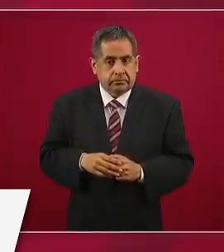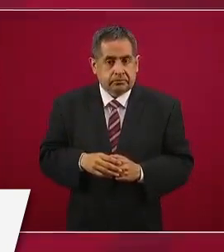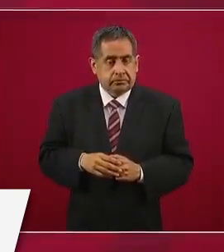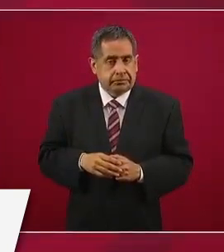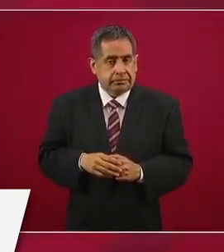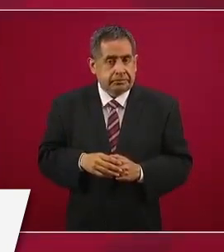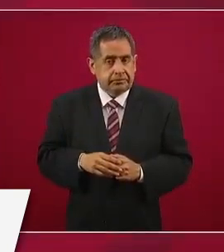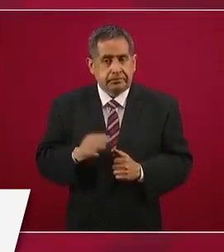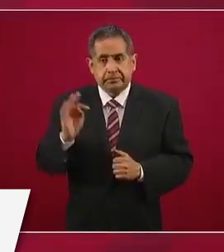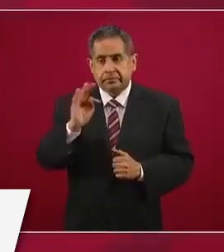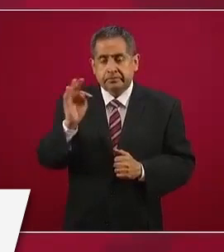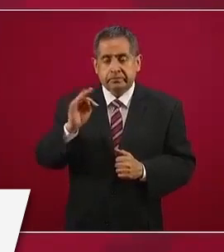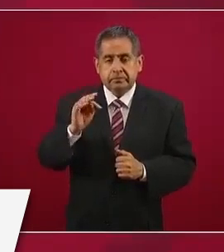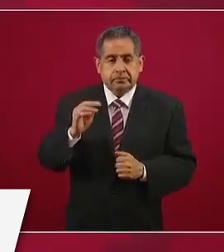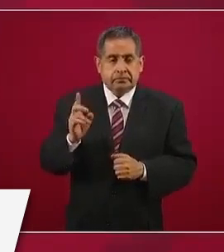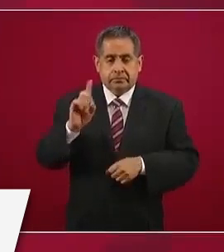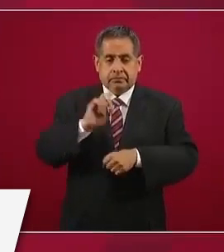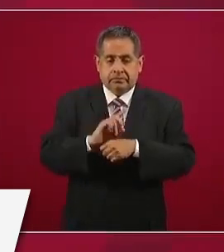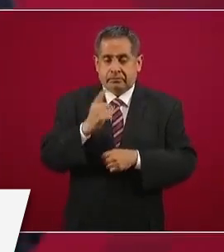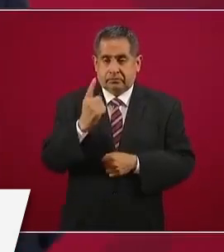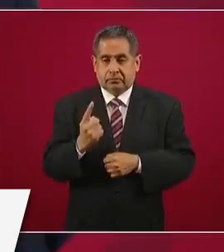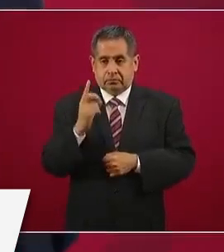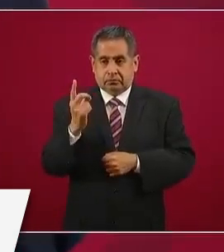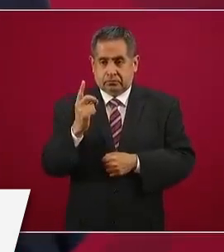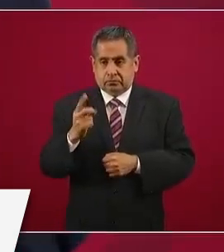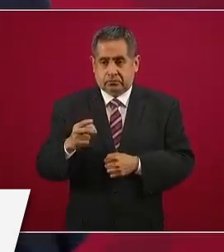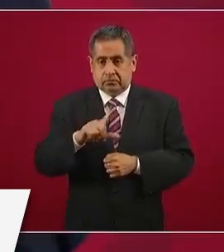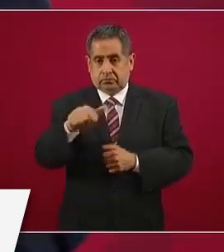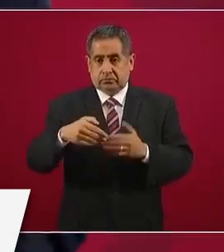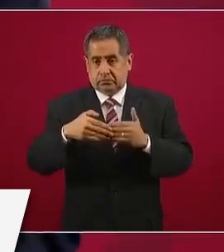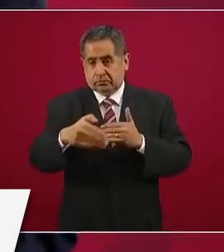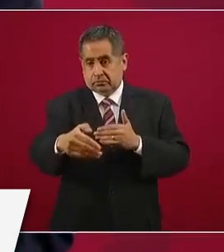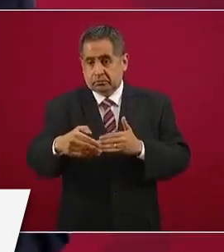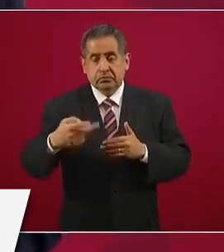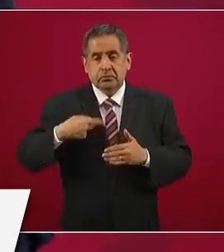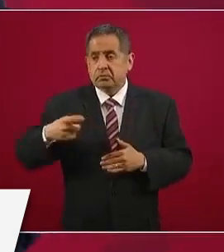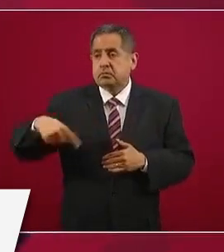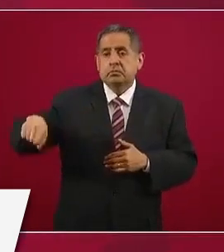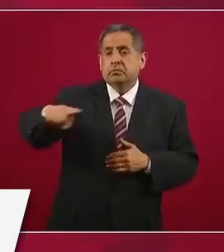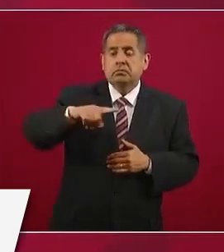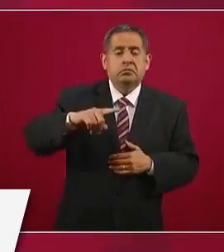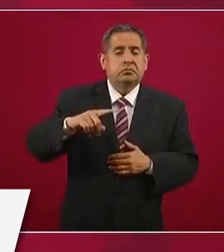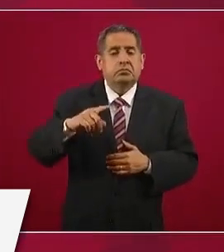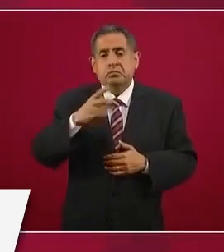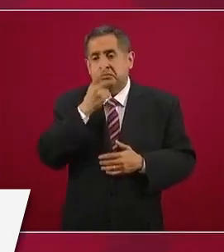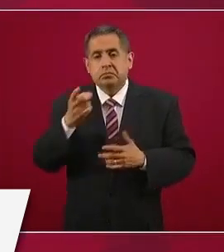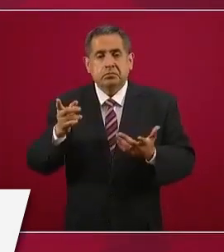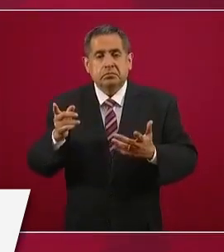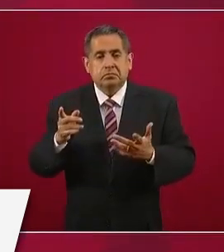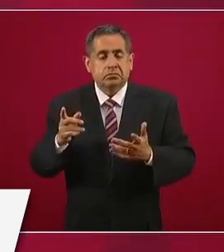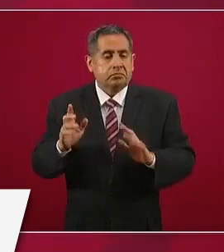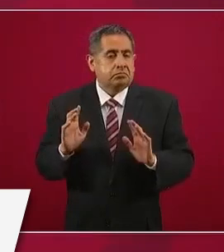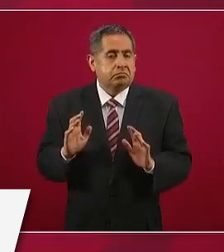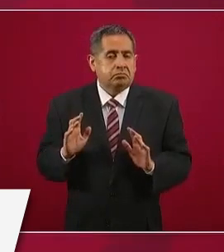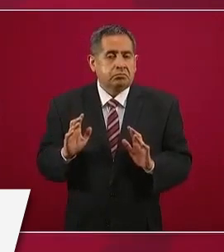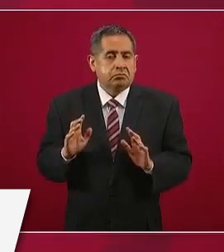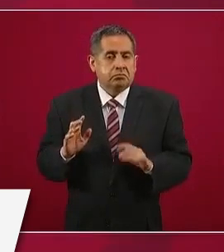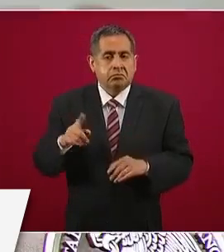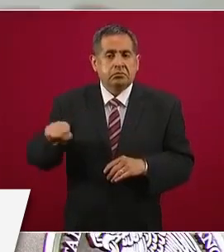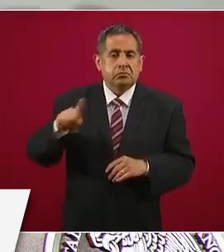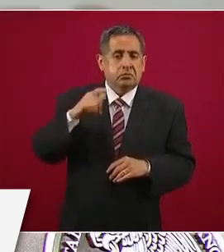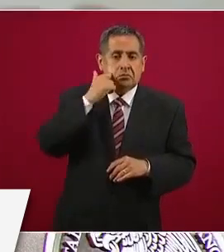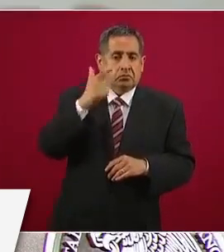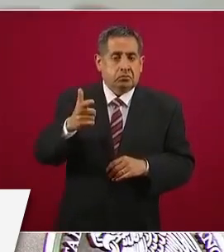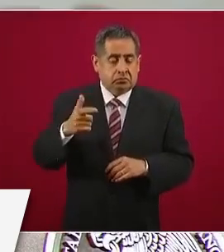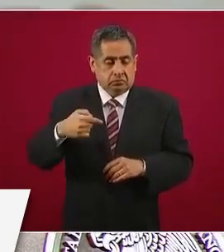si después del día 1 de diciembre la gente dice que ya no quiere que